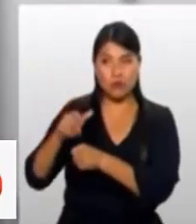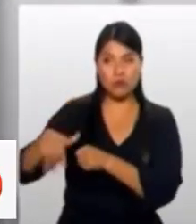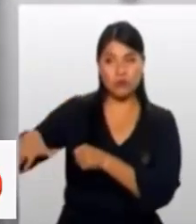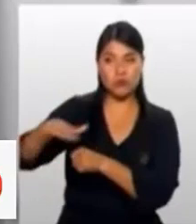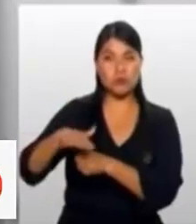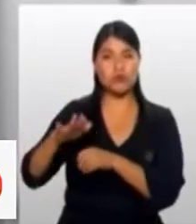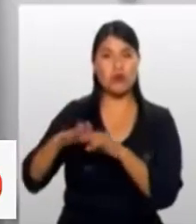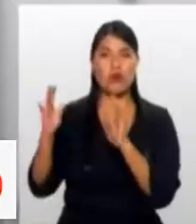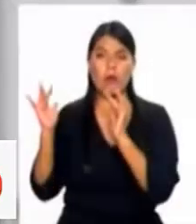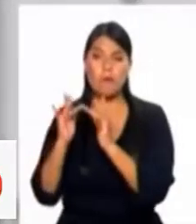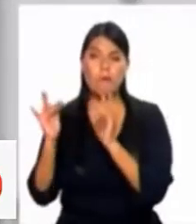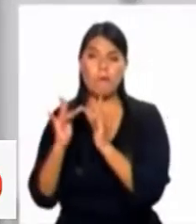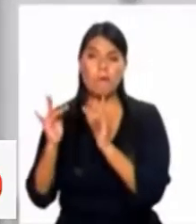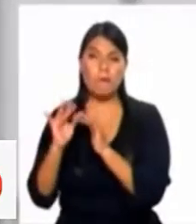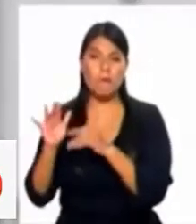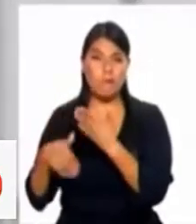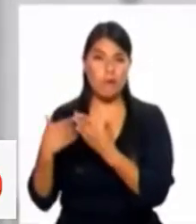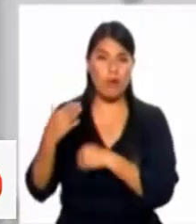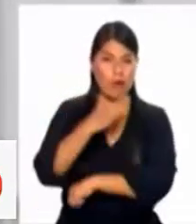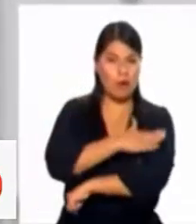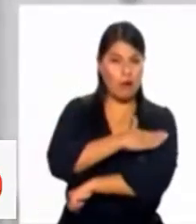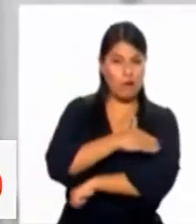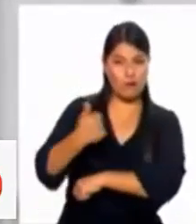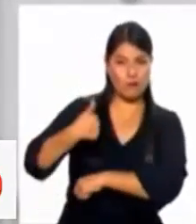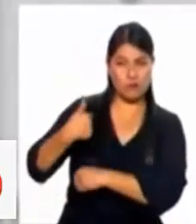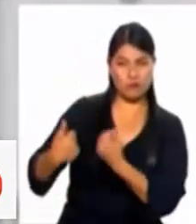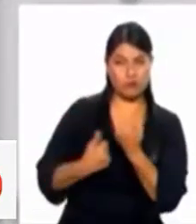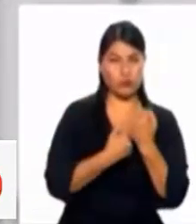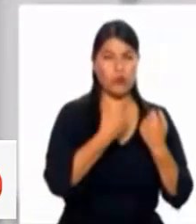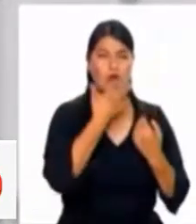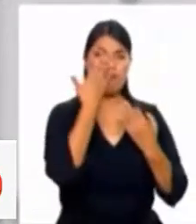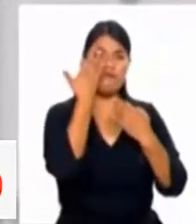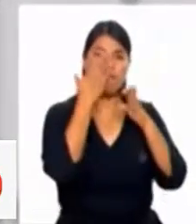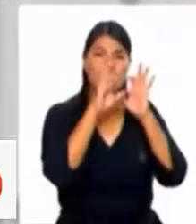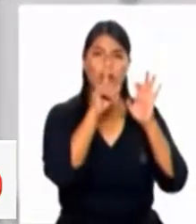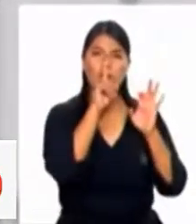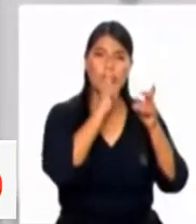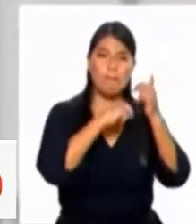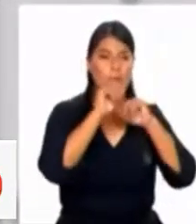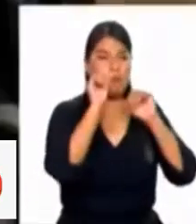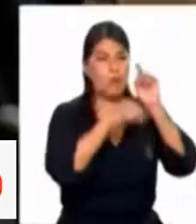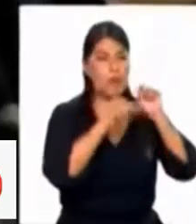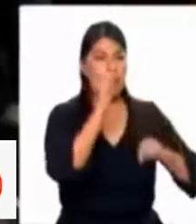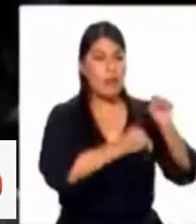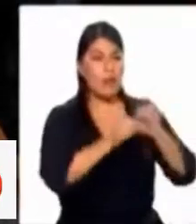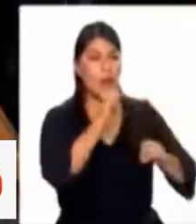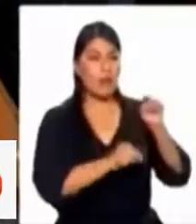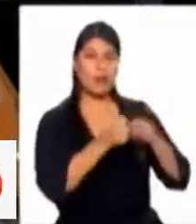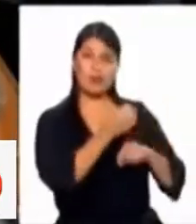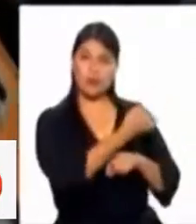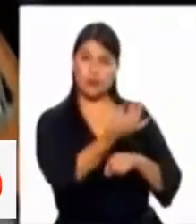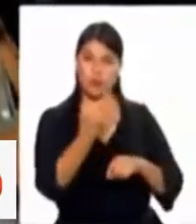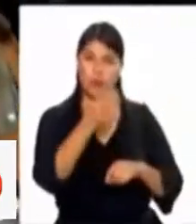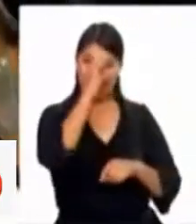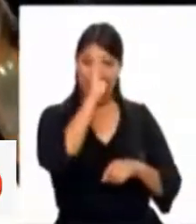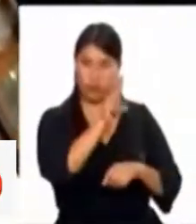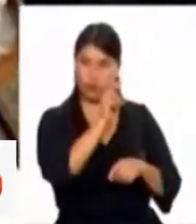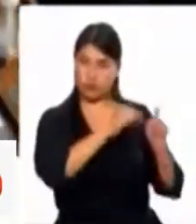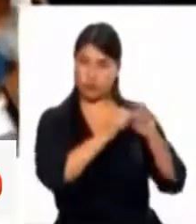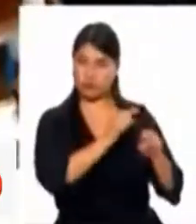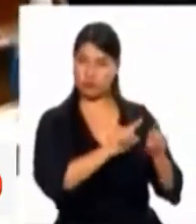de su despacho coordinaba acciones a su favor y habrían creado cuentas falsas para atacar e insultar a congresistas de la región